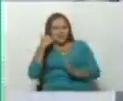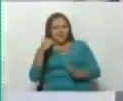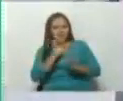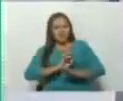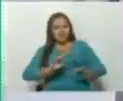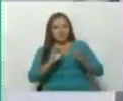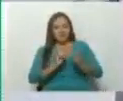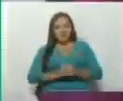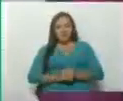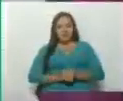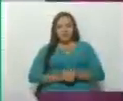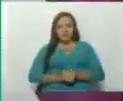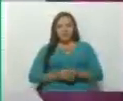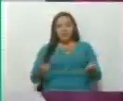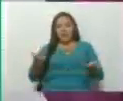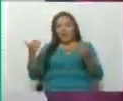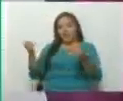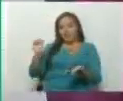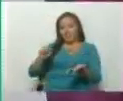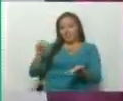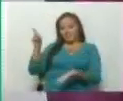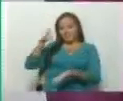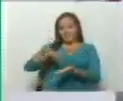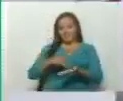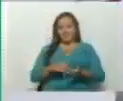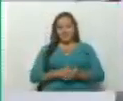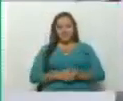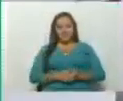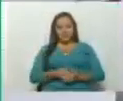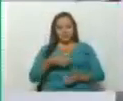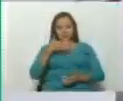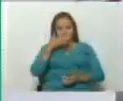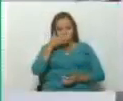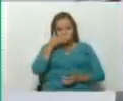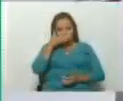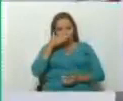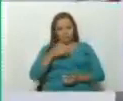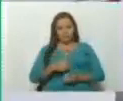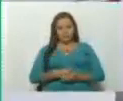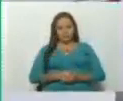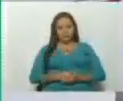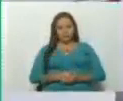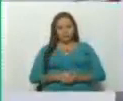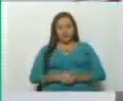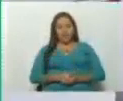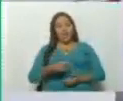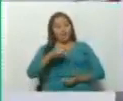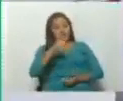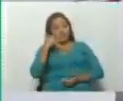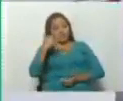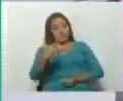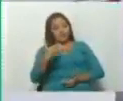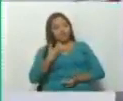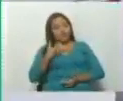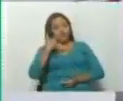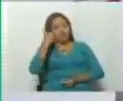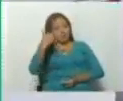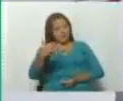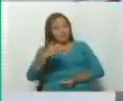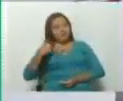mal que no es viceministro. Bueno, pero aquí estoy. Aquí estoy, eso es importante. Bueno, porque usted lo llamó, no lo atendió. Yo lo llamé y se me atendió.